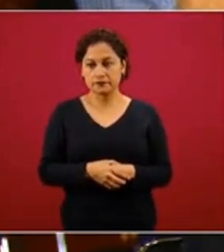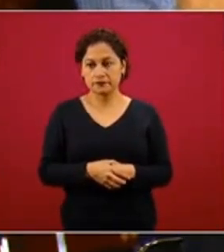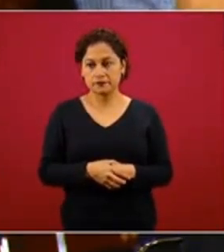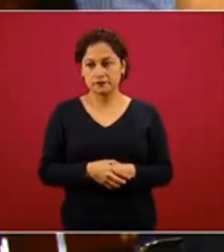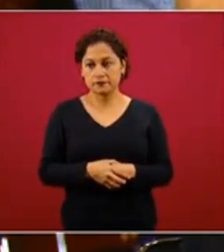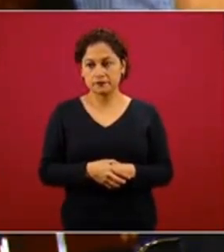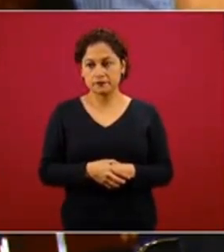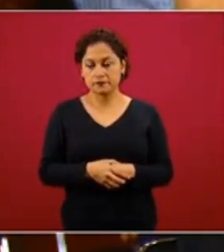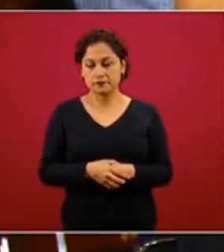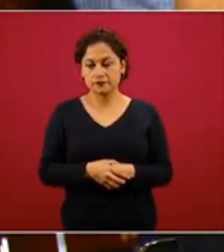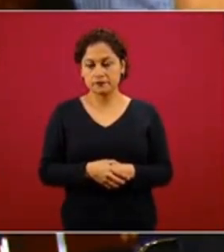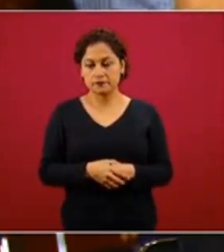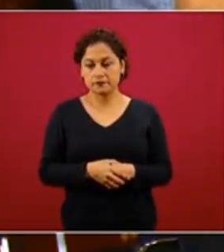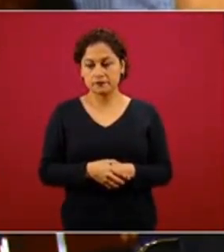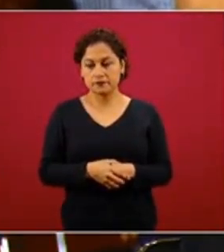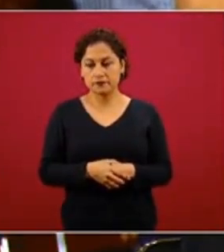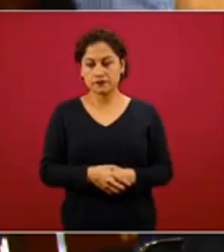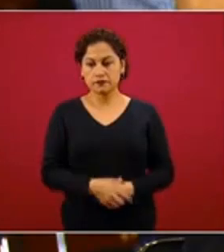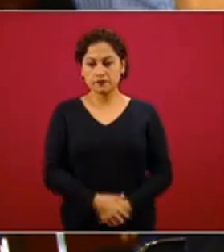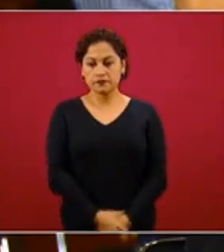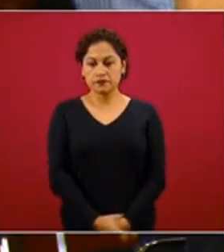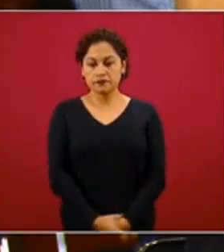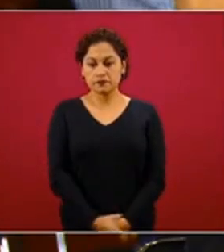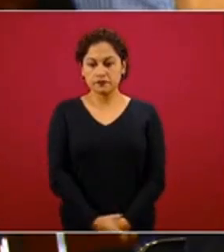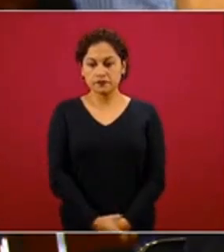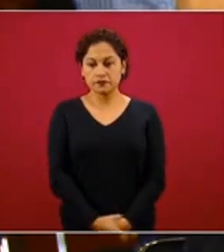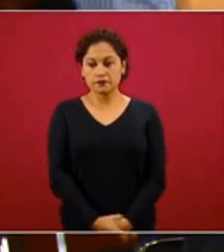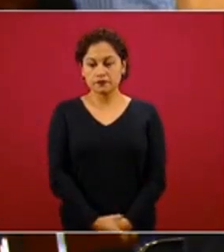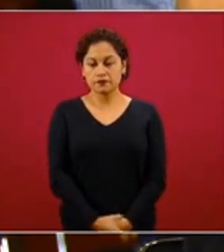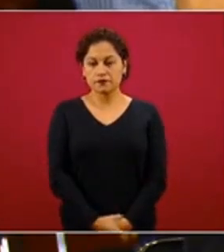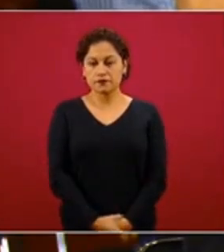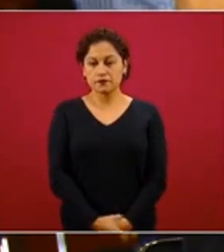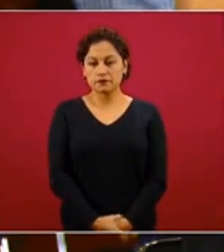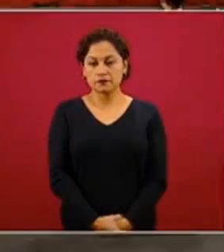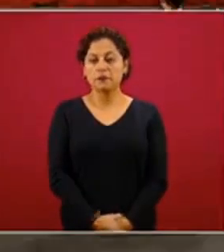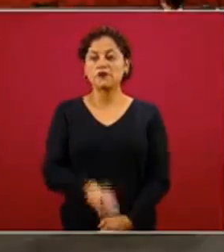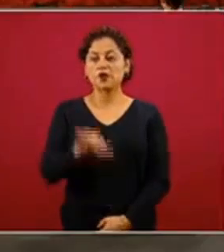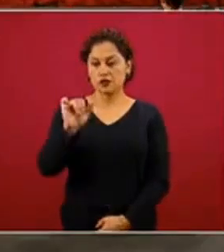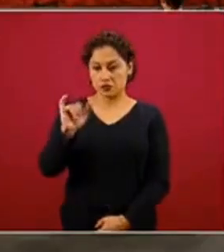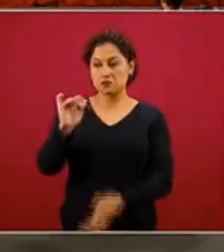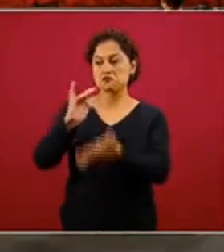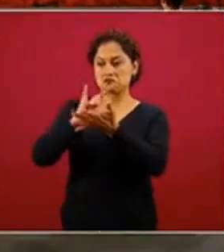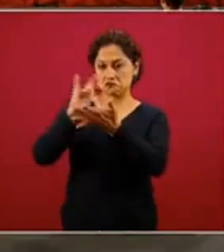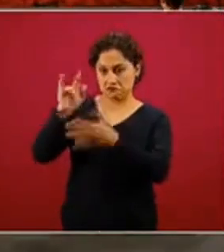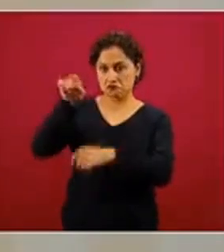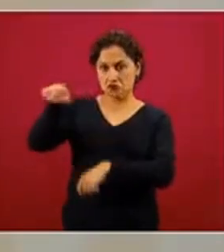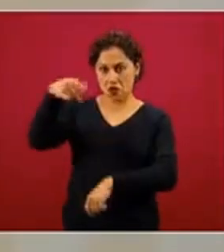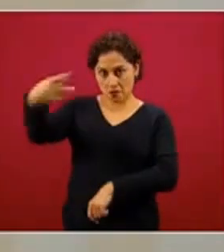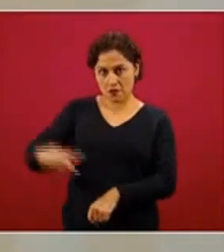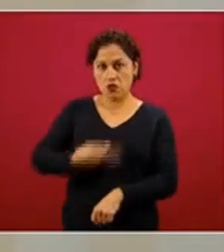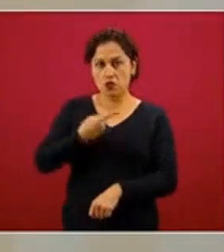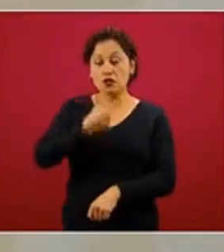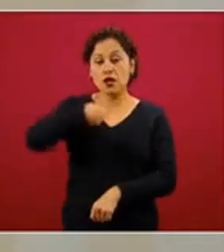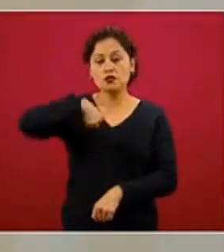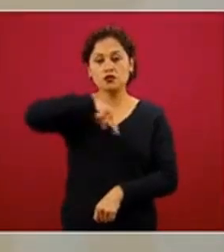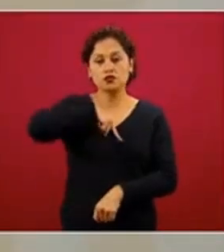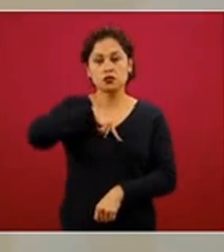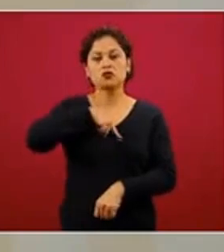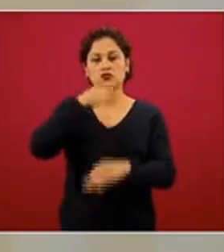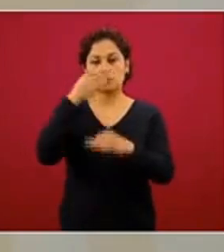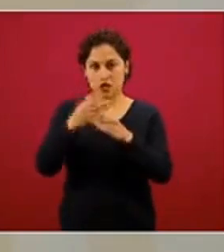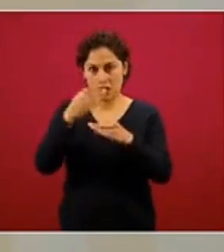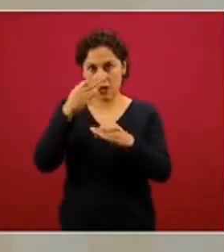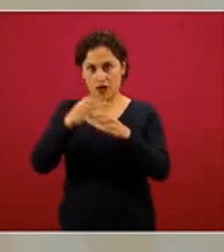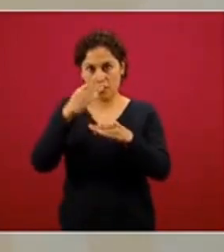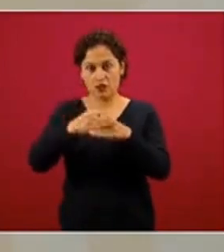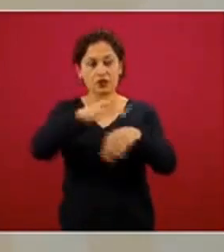del hospital, pues ya están un poco preocupados, pero pues gracias por el Así es. Gracias por la pregunta. Hacemos un llamado, aprovechamos aquí que nos